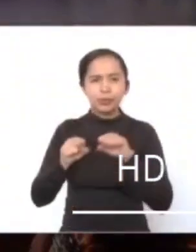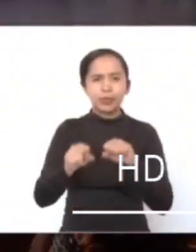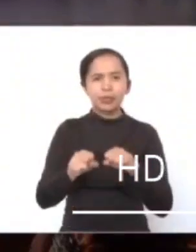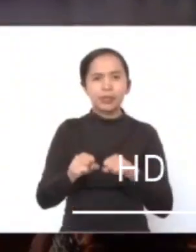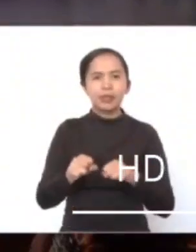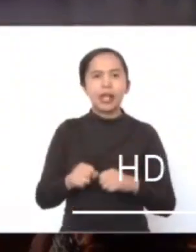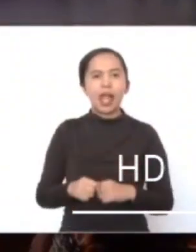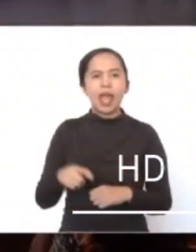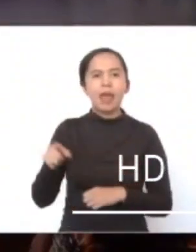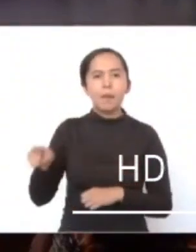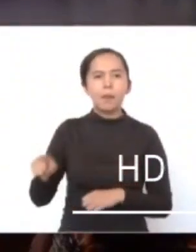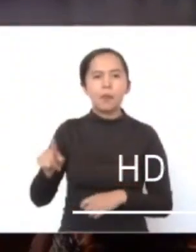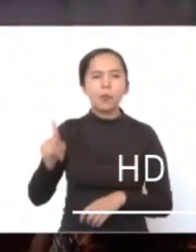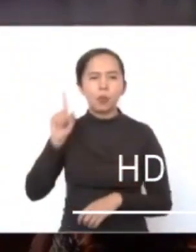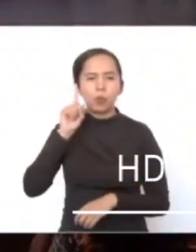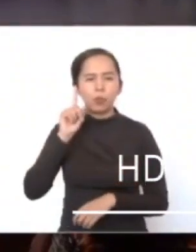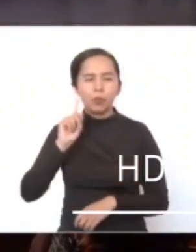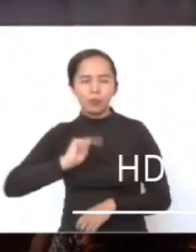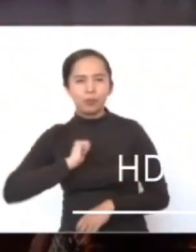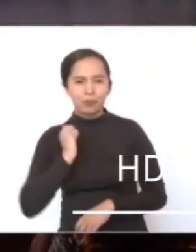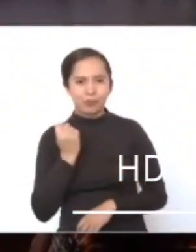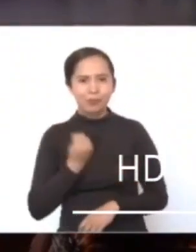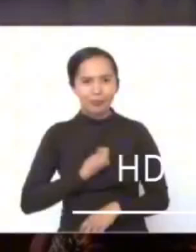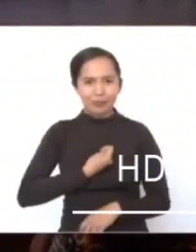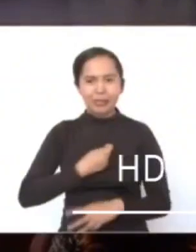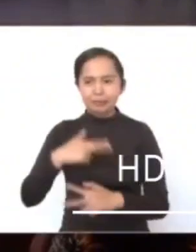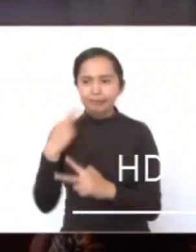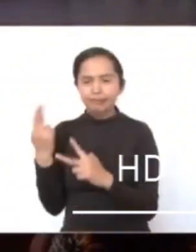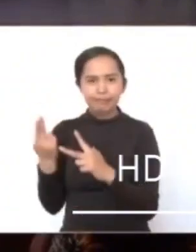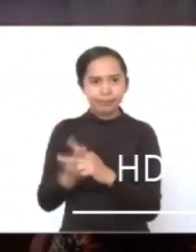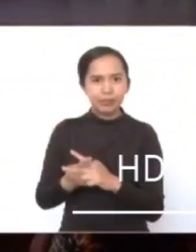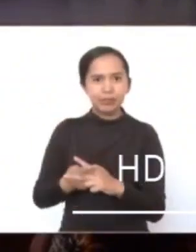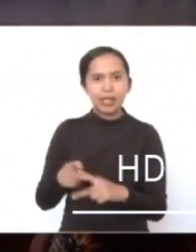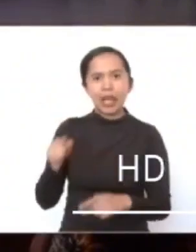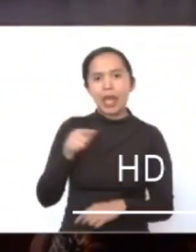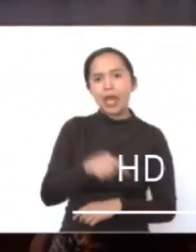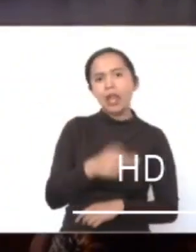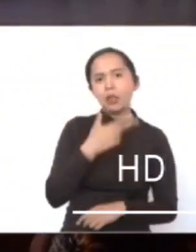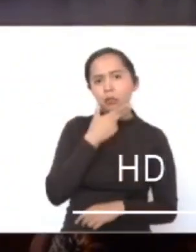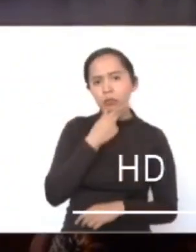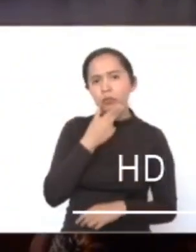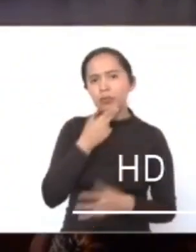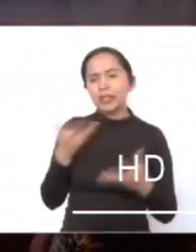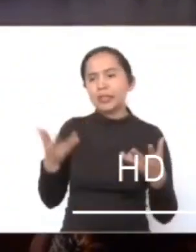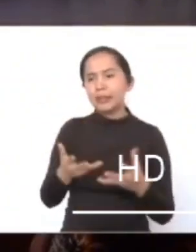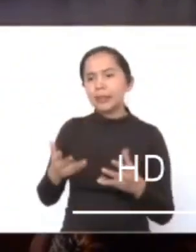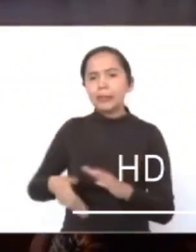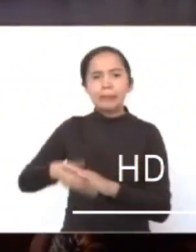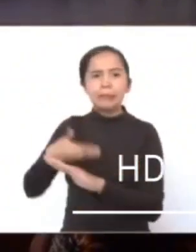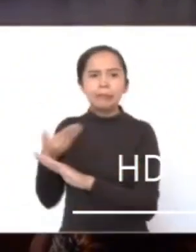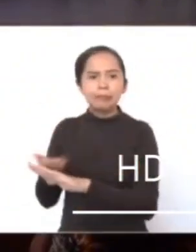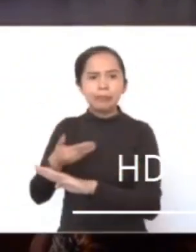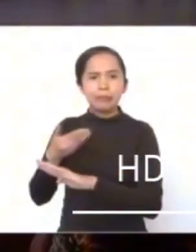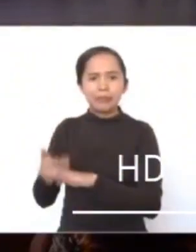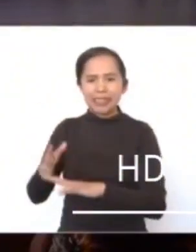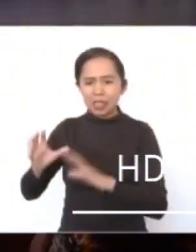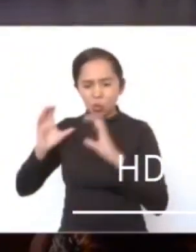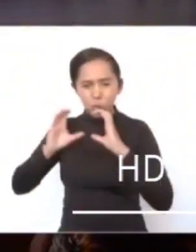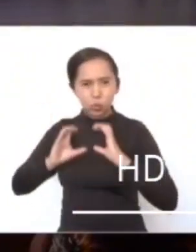transfeminicidio ocurrido en marzo de este año. El sujeto le ocasionó a la víctima una serie de agresiones físicas